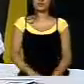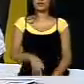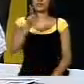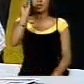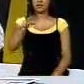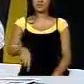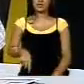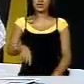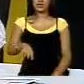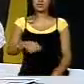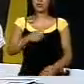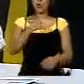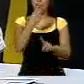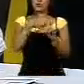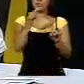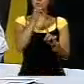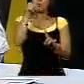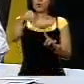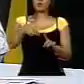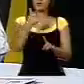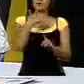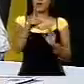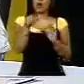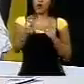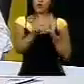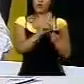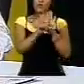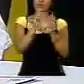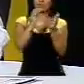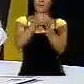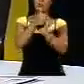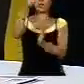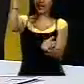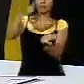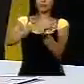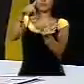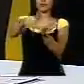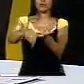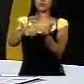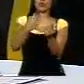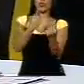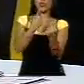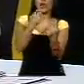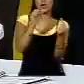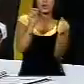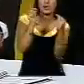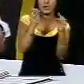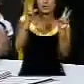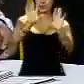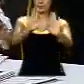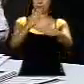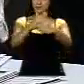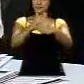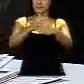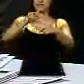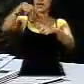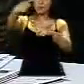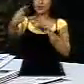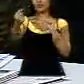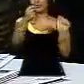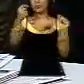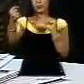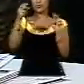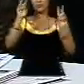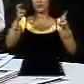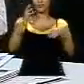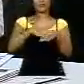para guardarla para después. Hoy se aprueba la ley del deporte. Ni la comento, ni digo nada con relación a eso,